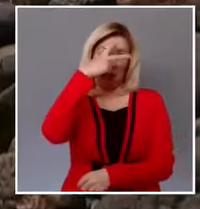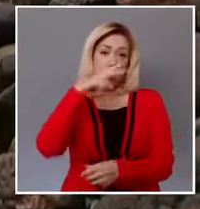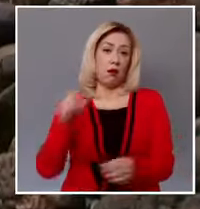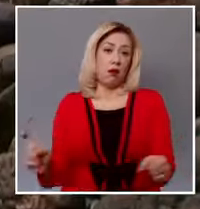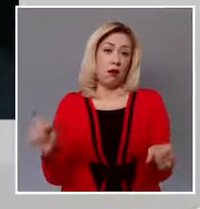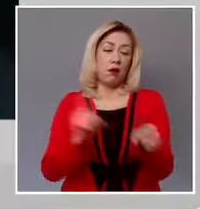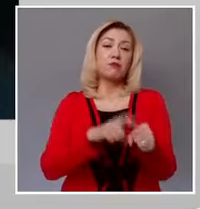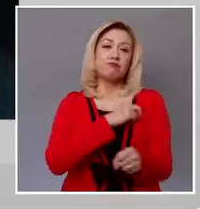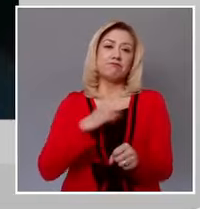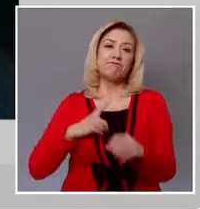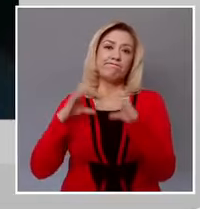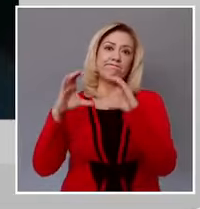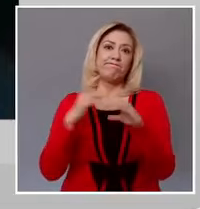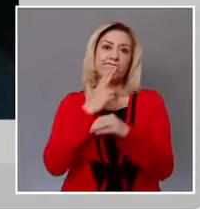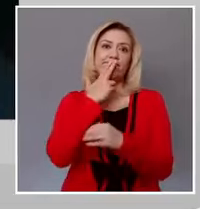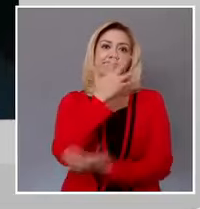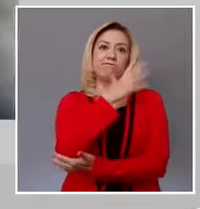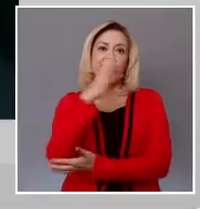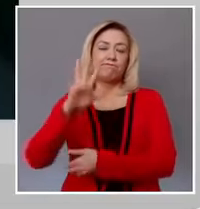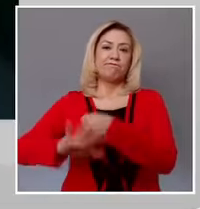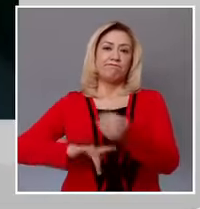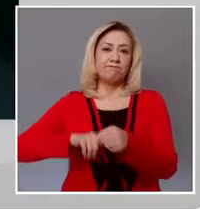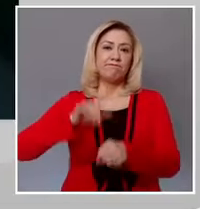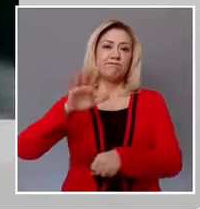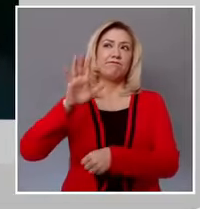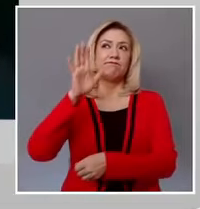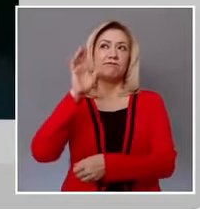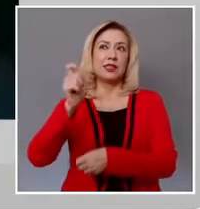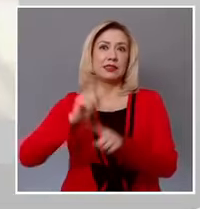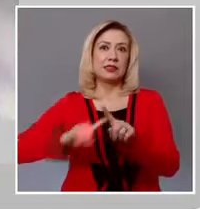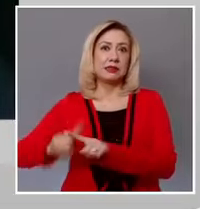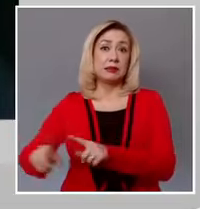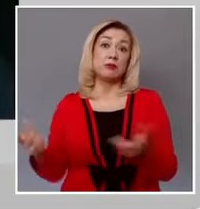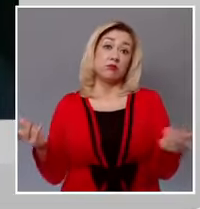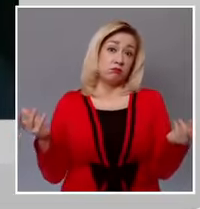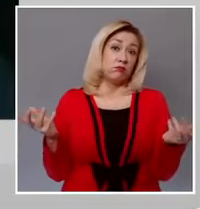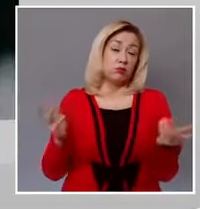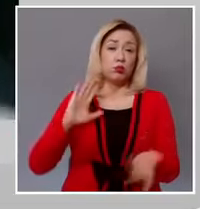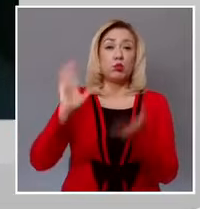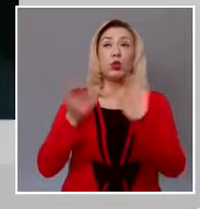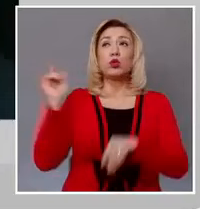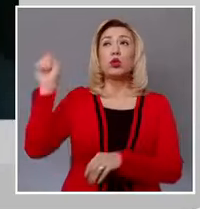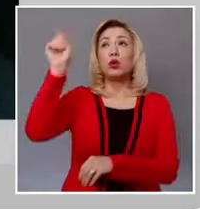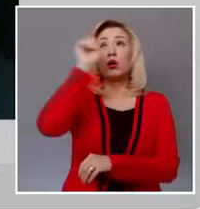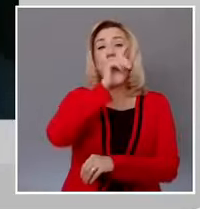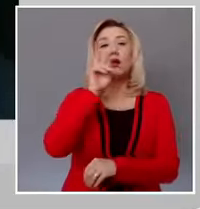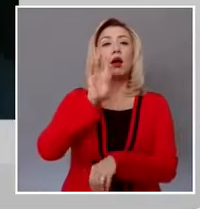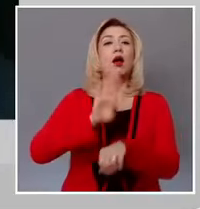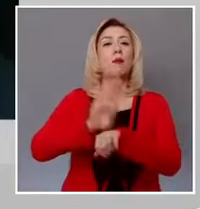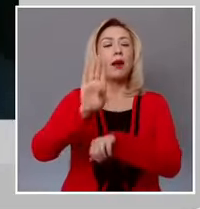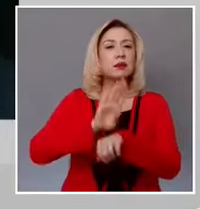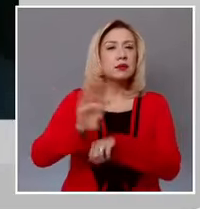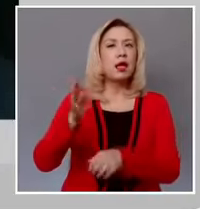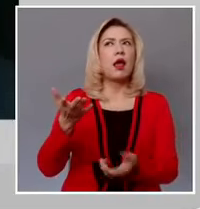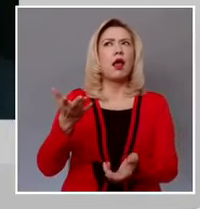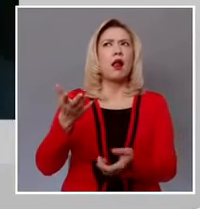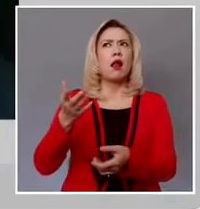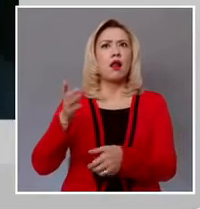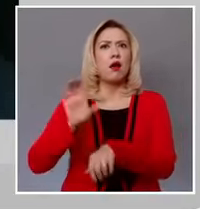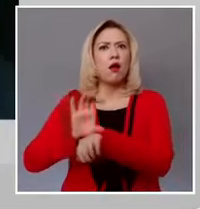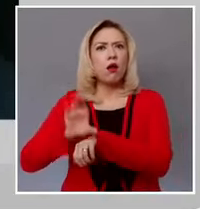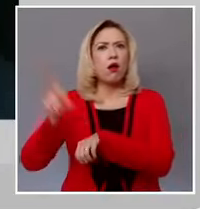medioambiental. En otras partes del mundo, como Ecuador, Colombia, Brasil, se reconoce a la naturaleza con